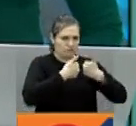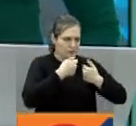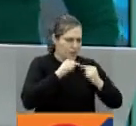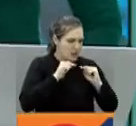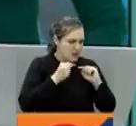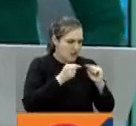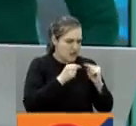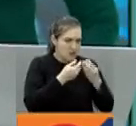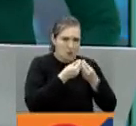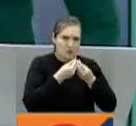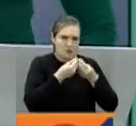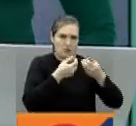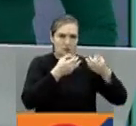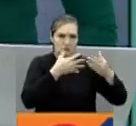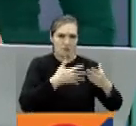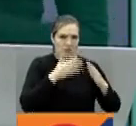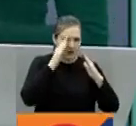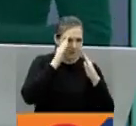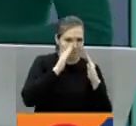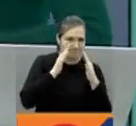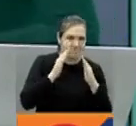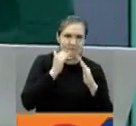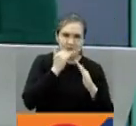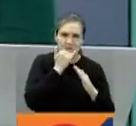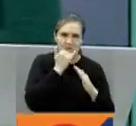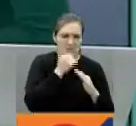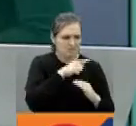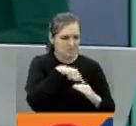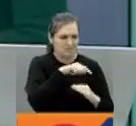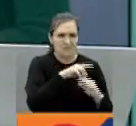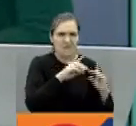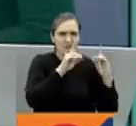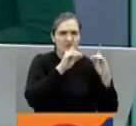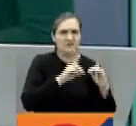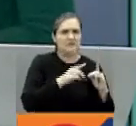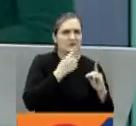la situación. Carlos Gutiérrez, buenas noches. ¿Qué decisiones tomaron?